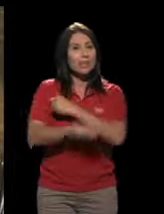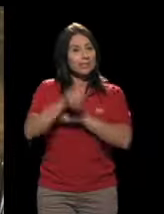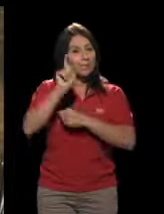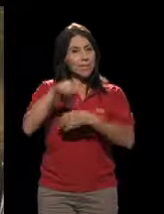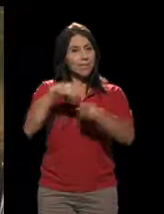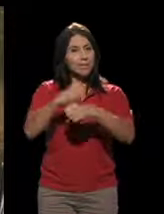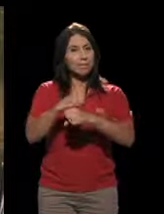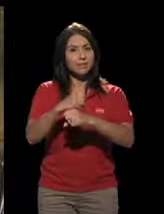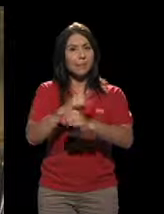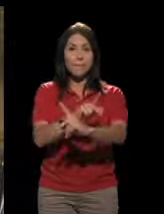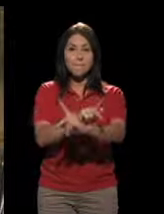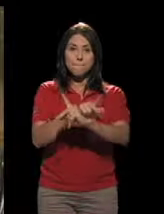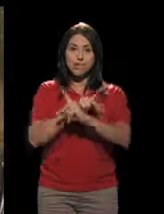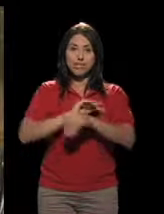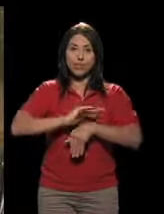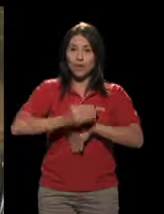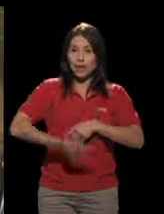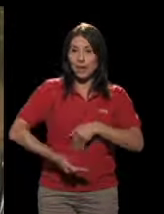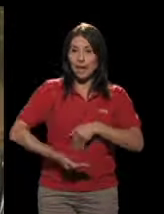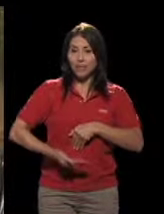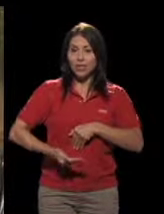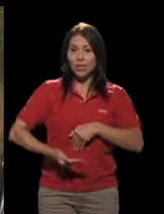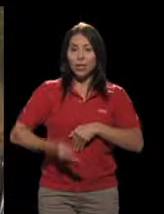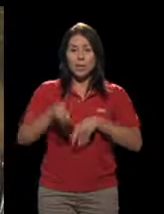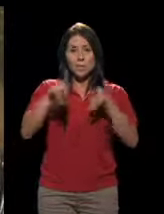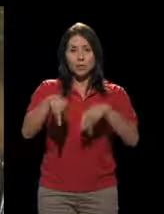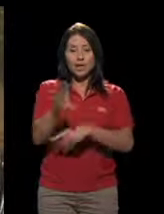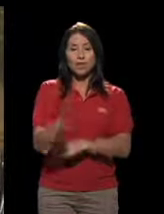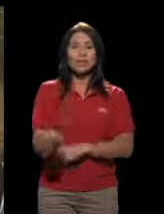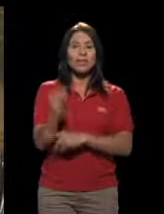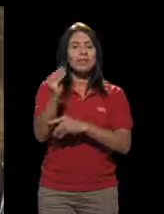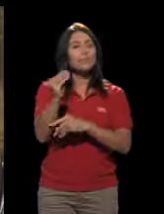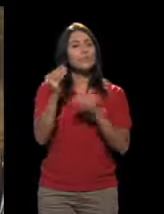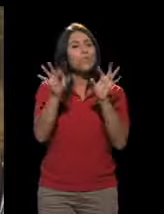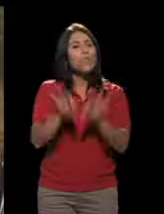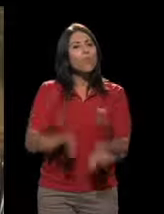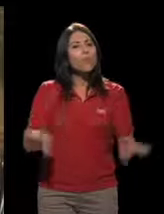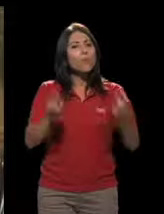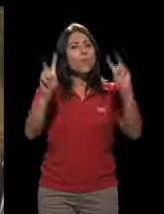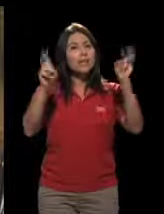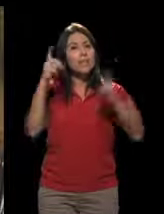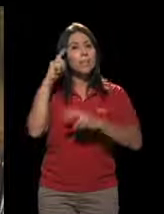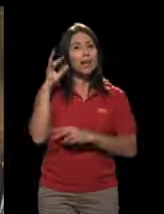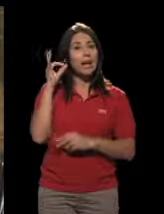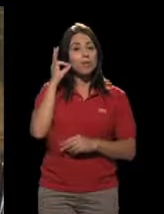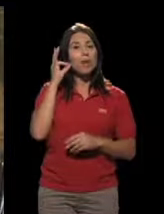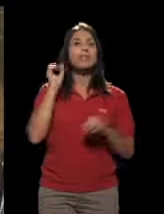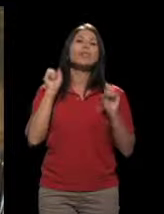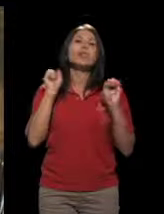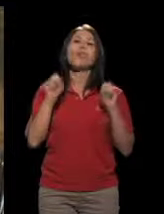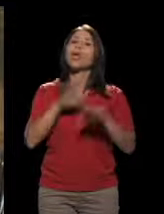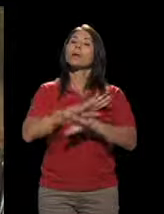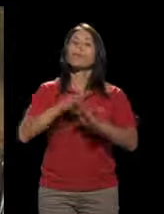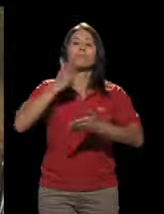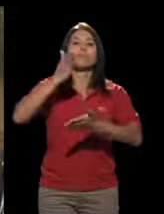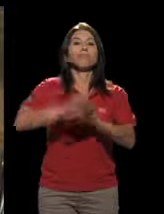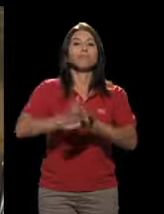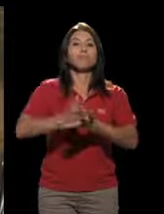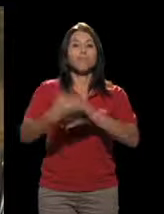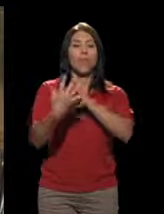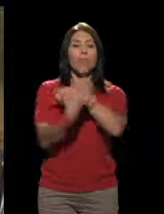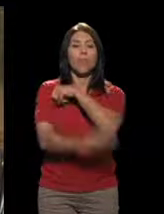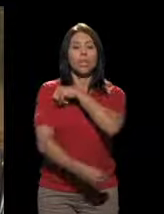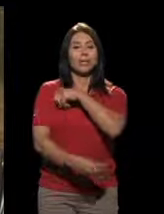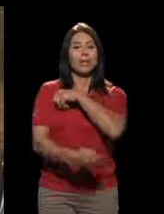se debería dar. La prevención del embarazo en adolescentes es un tema fundamental para que las mujeres podamos romper el ciclo de la